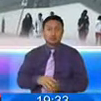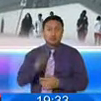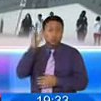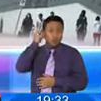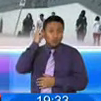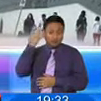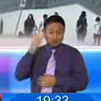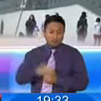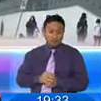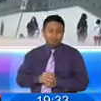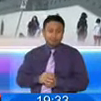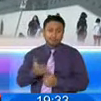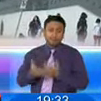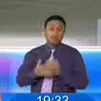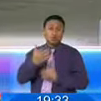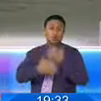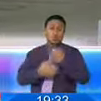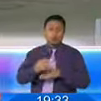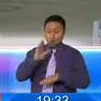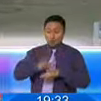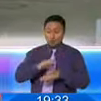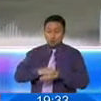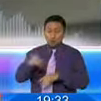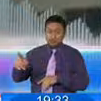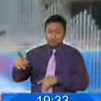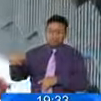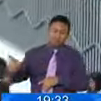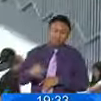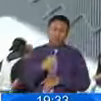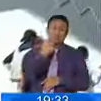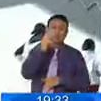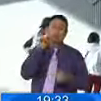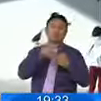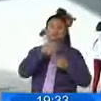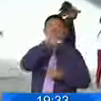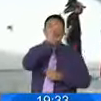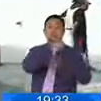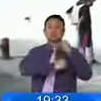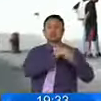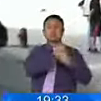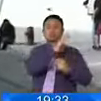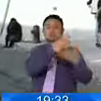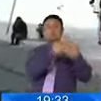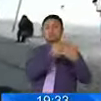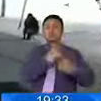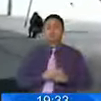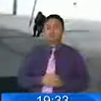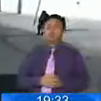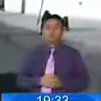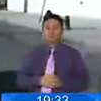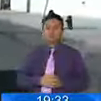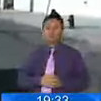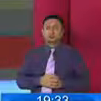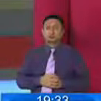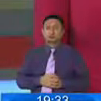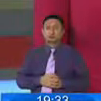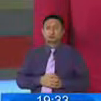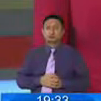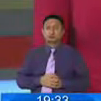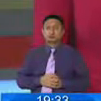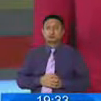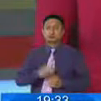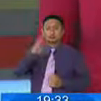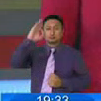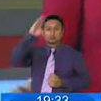ser encontrada culpable, podría enfrentar una pena que va de 1 a 5 años de prisión. En Quito informó Iván Casamen.